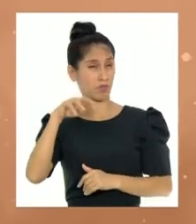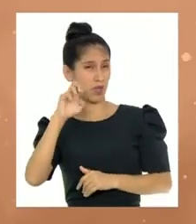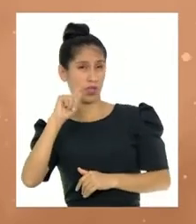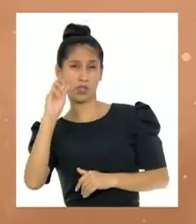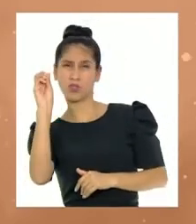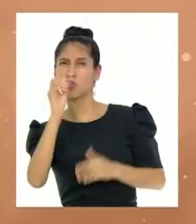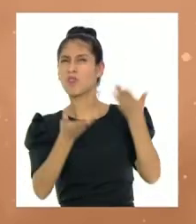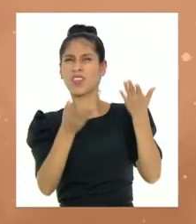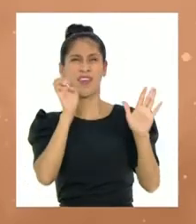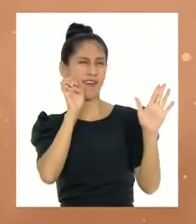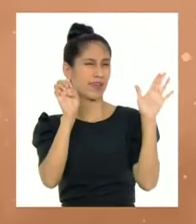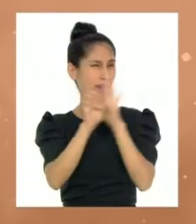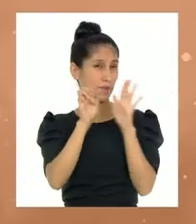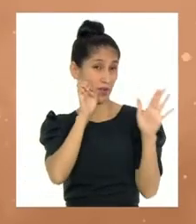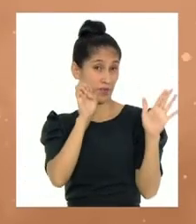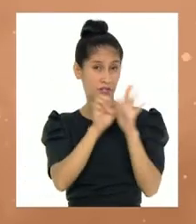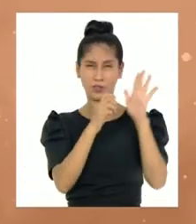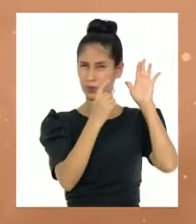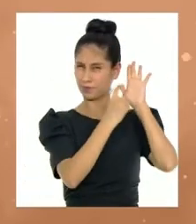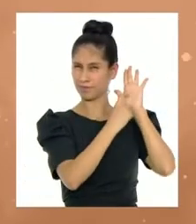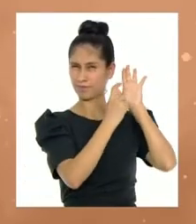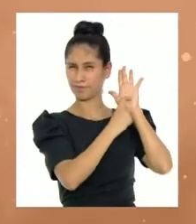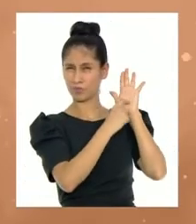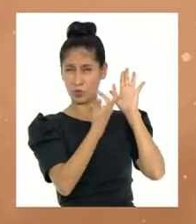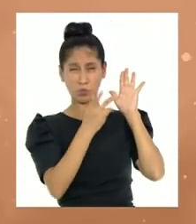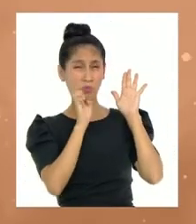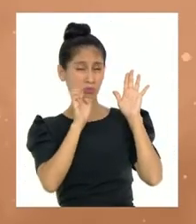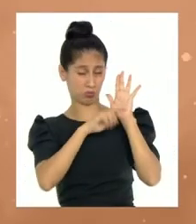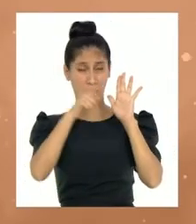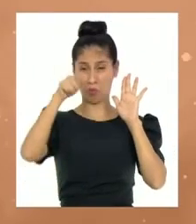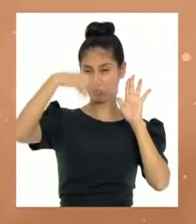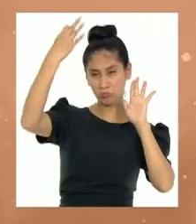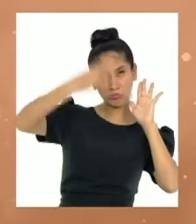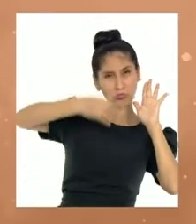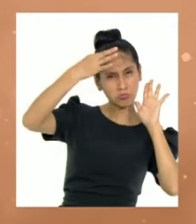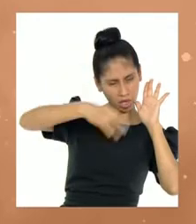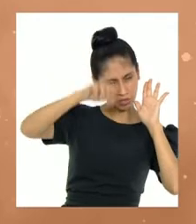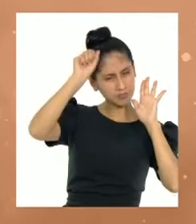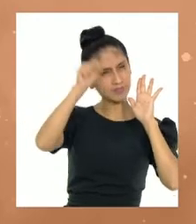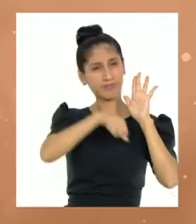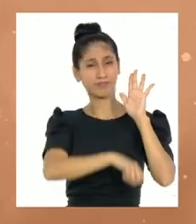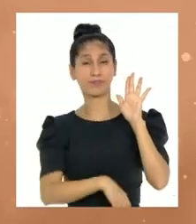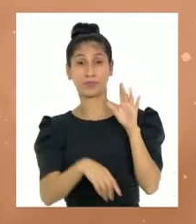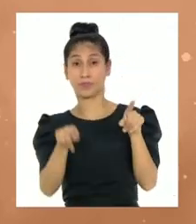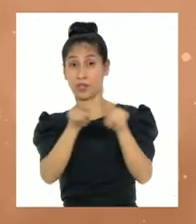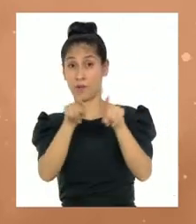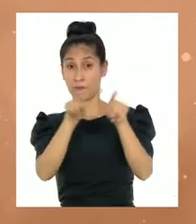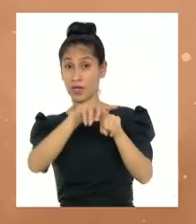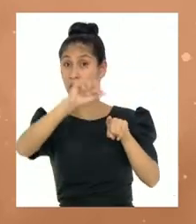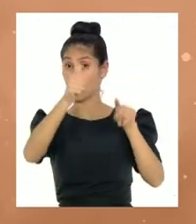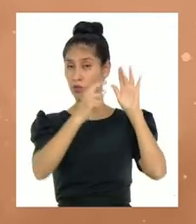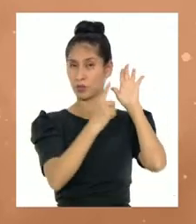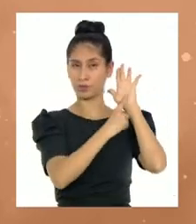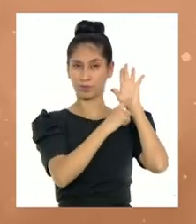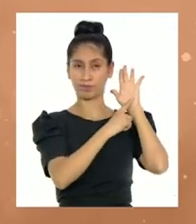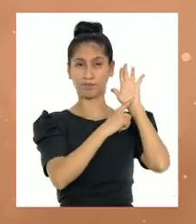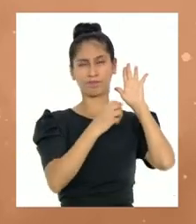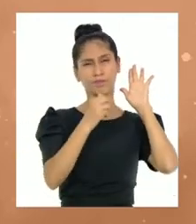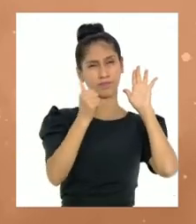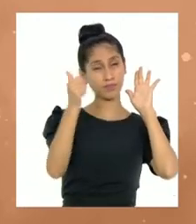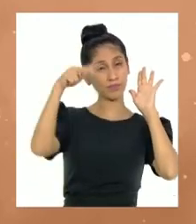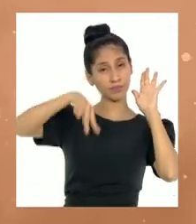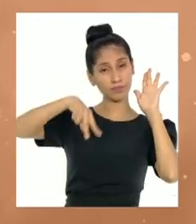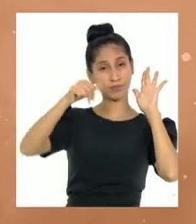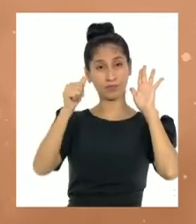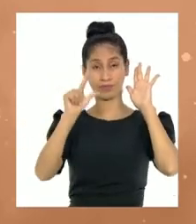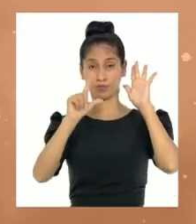hace referencia a un hecho concreto, cierto y representativo. El argumento por analogía hace referencia